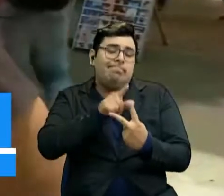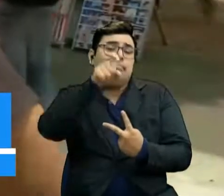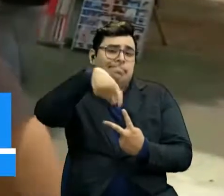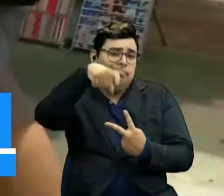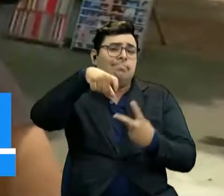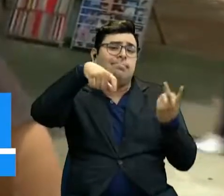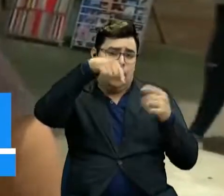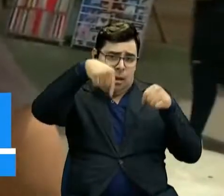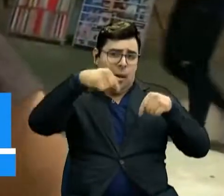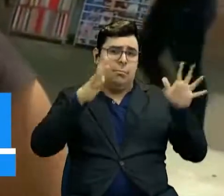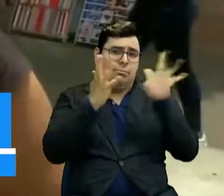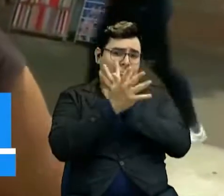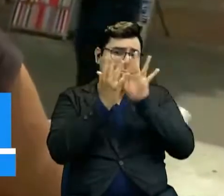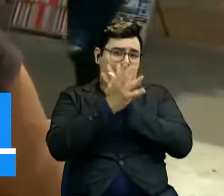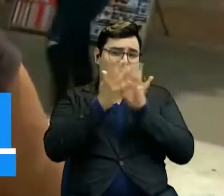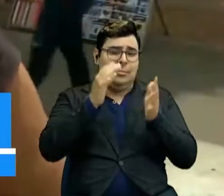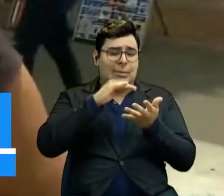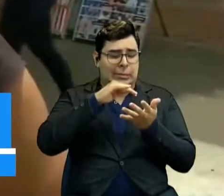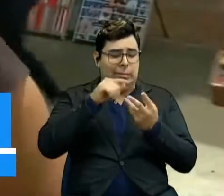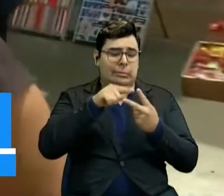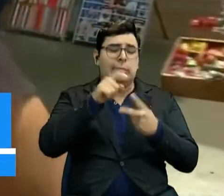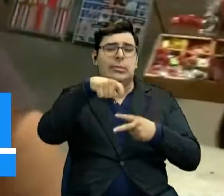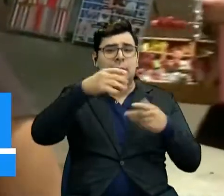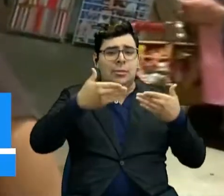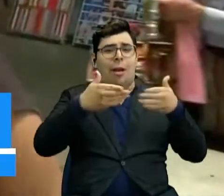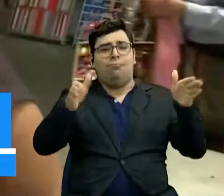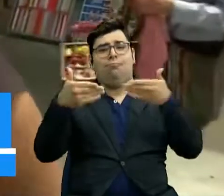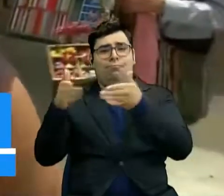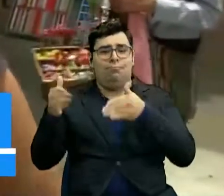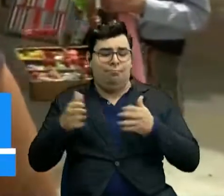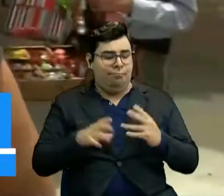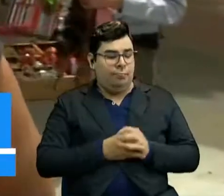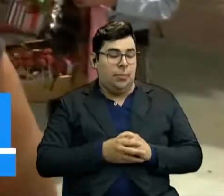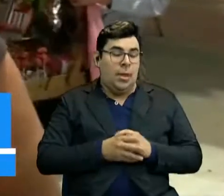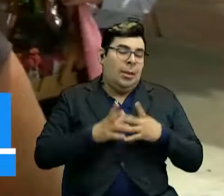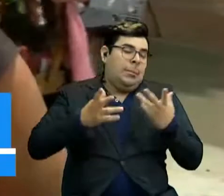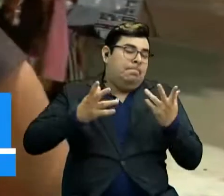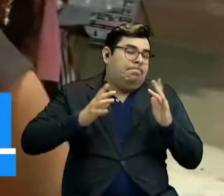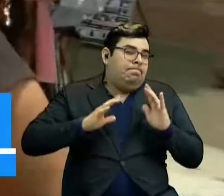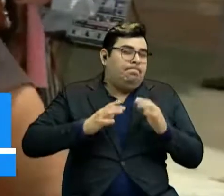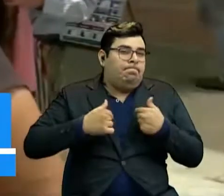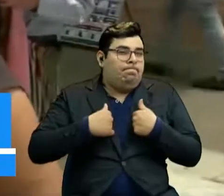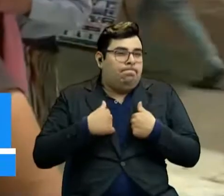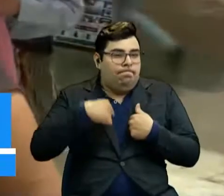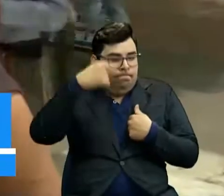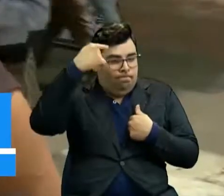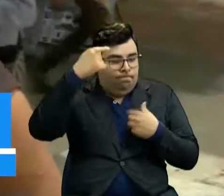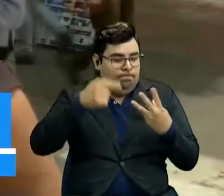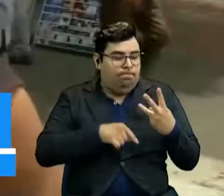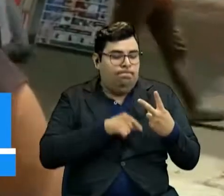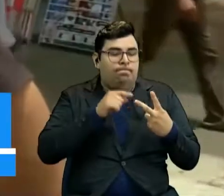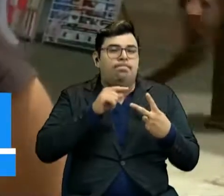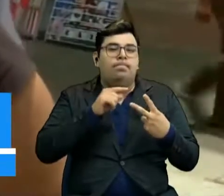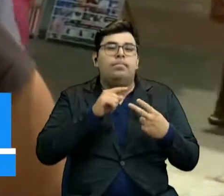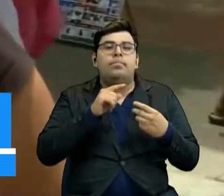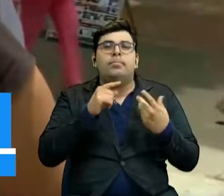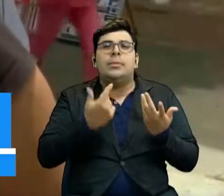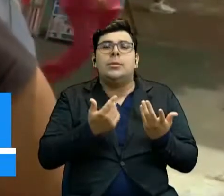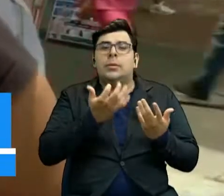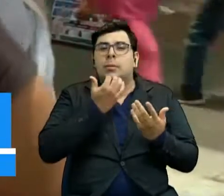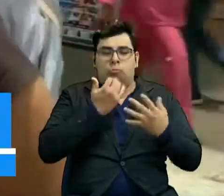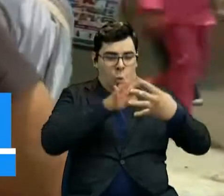centro de bucaramanga me pregunta como vendedora qué va a pasar con el horario de apertura